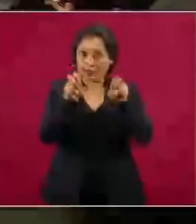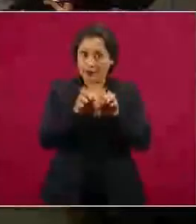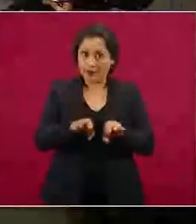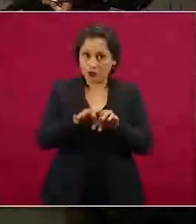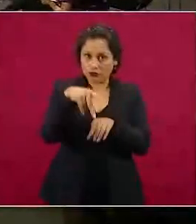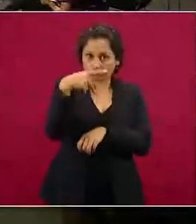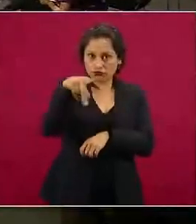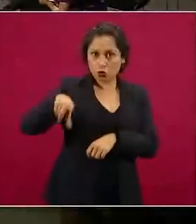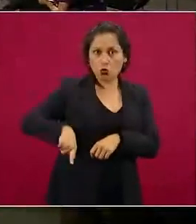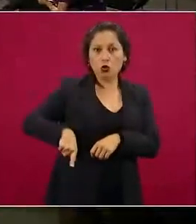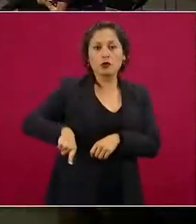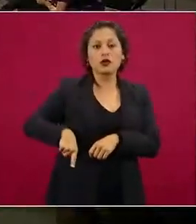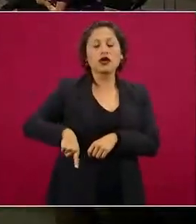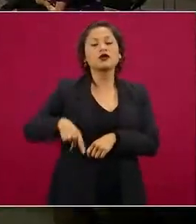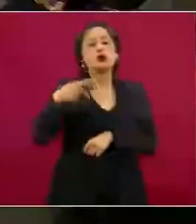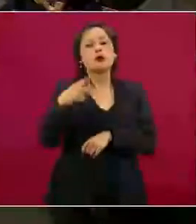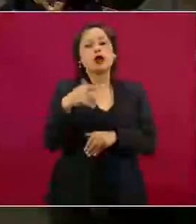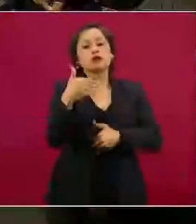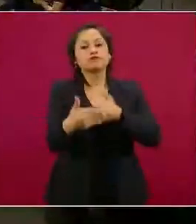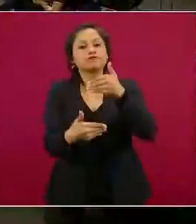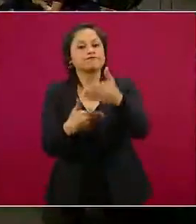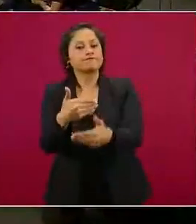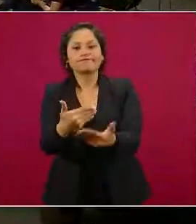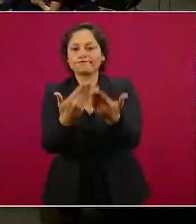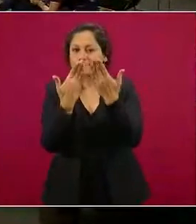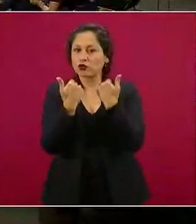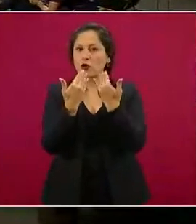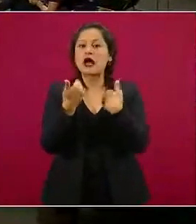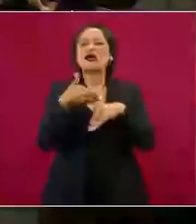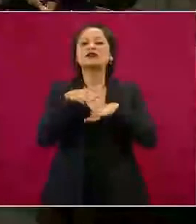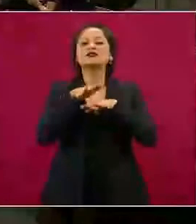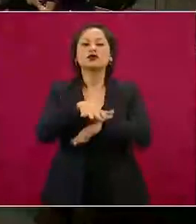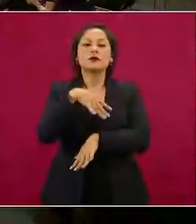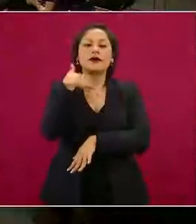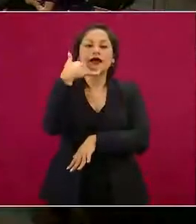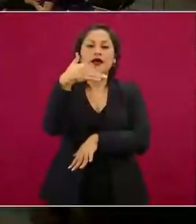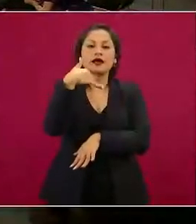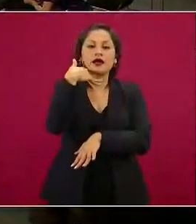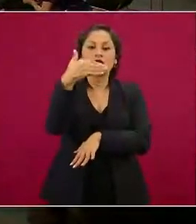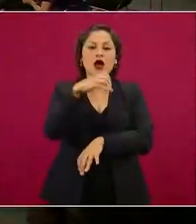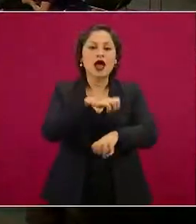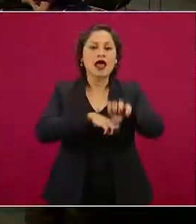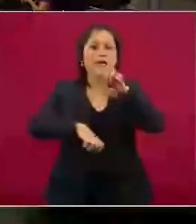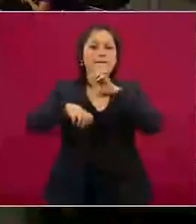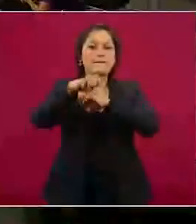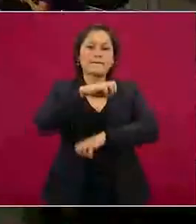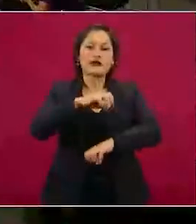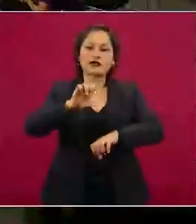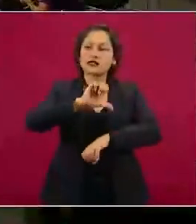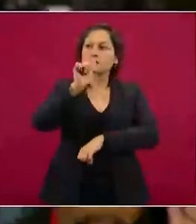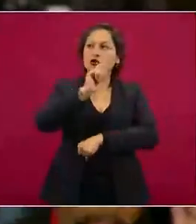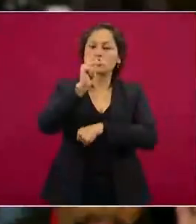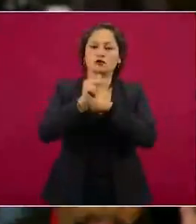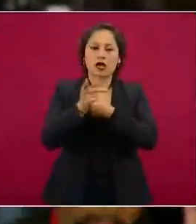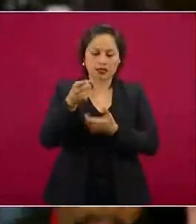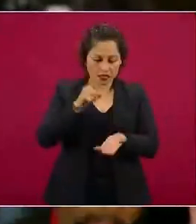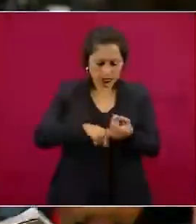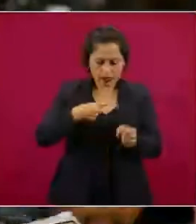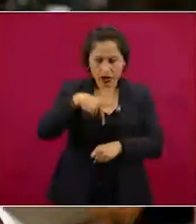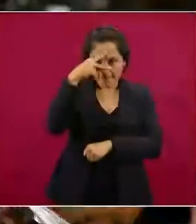ha avanzado mucho en el asunto del combate a la corrupción transnacional de empresas, y dice que